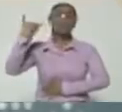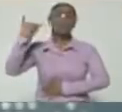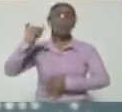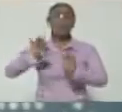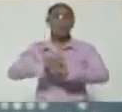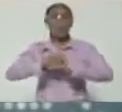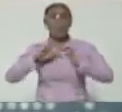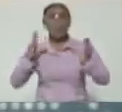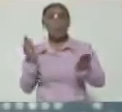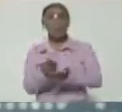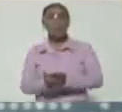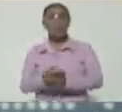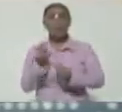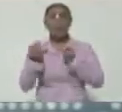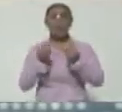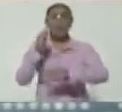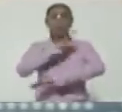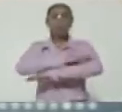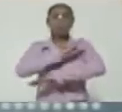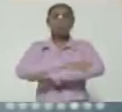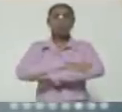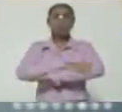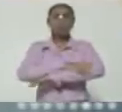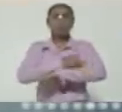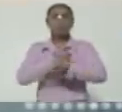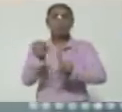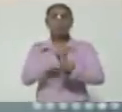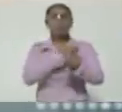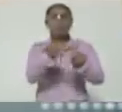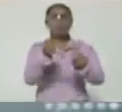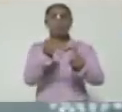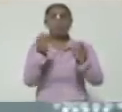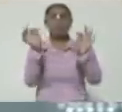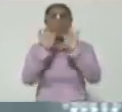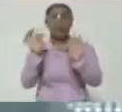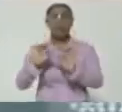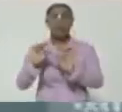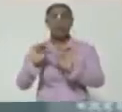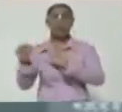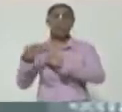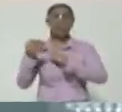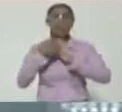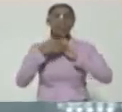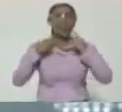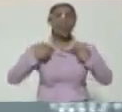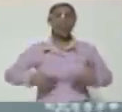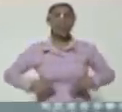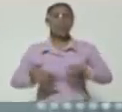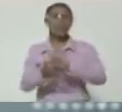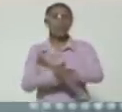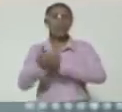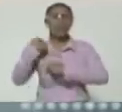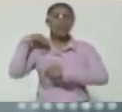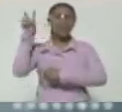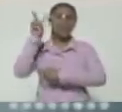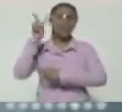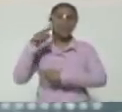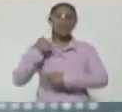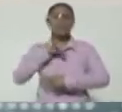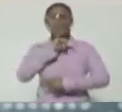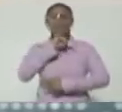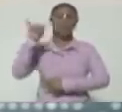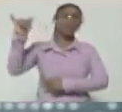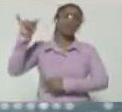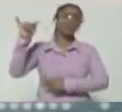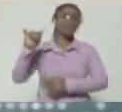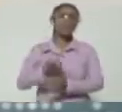mundo como actos criminales, como crímenes de lesa humanidad contra Venezuela. Los denunciamos y los